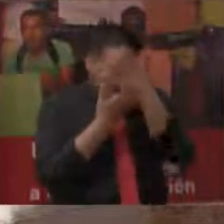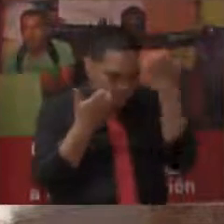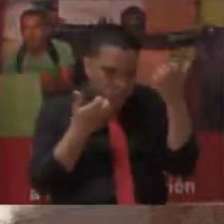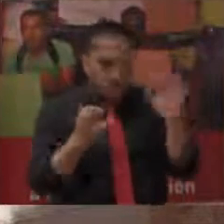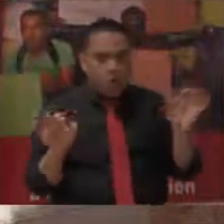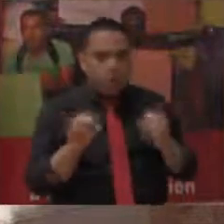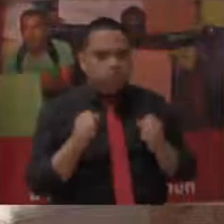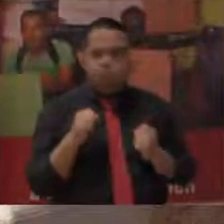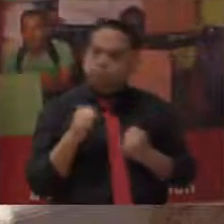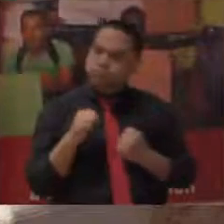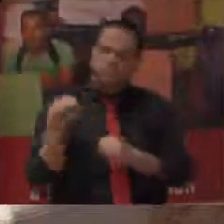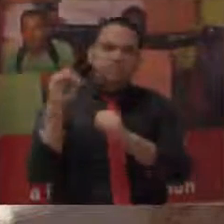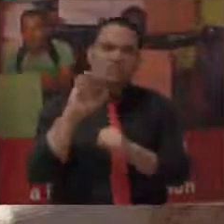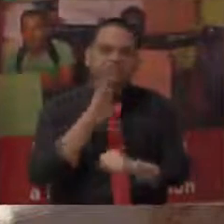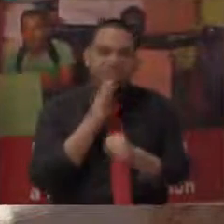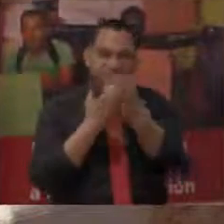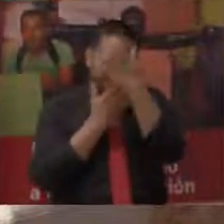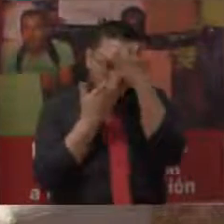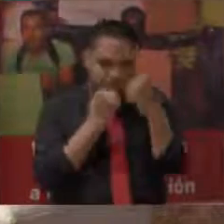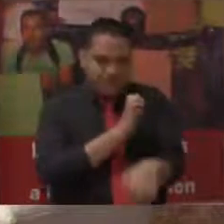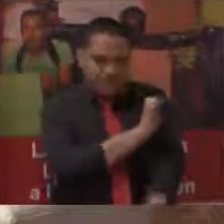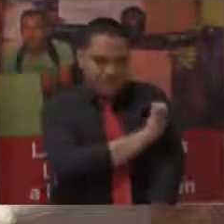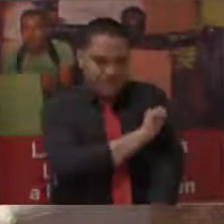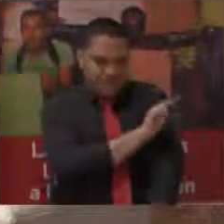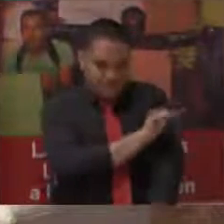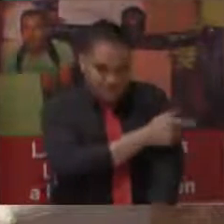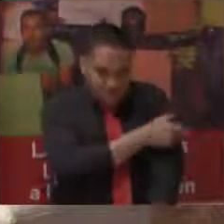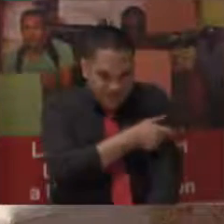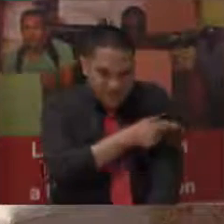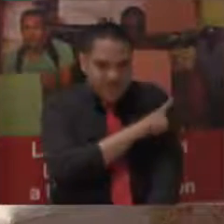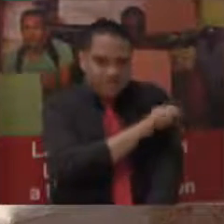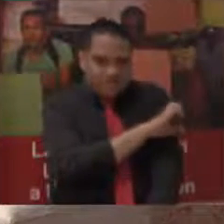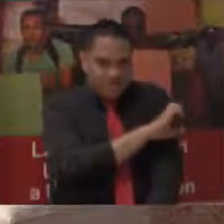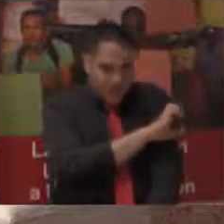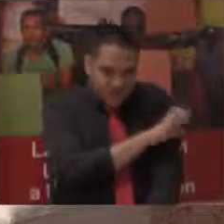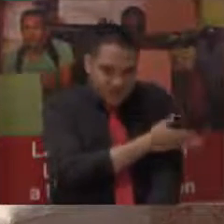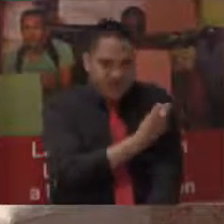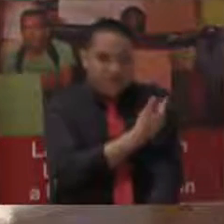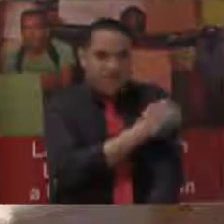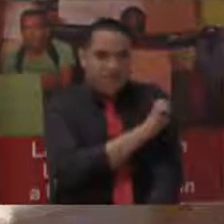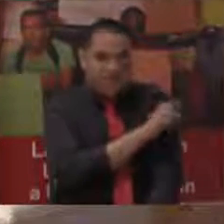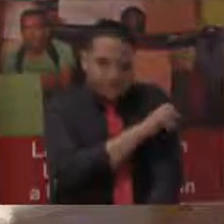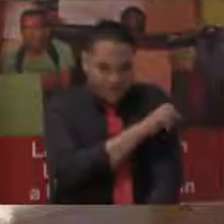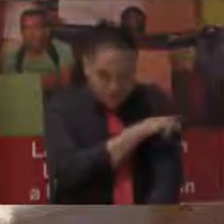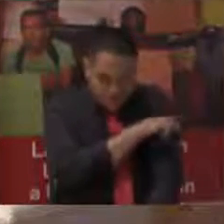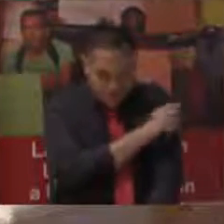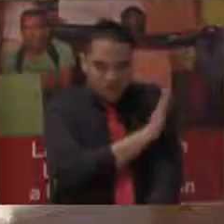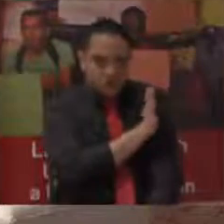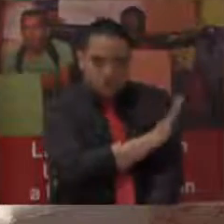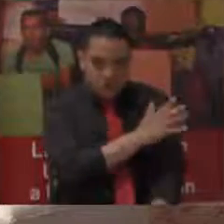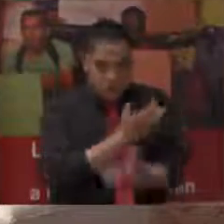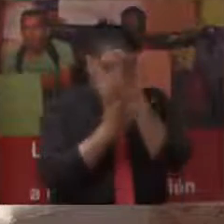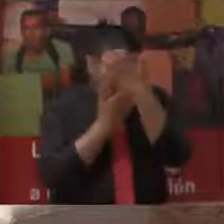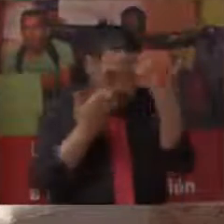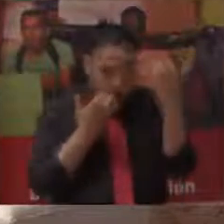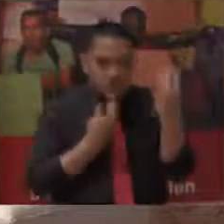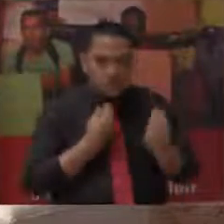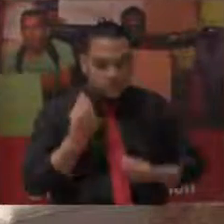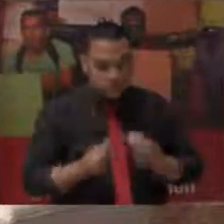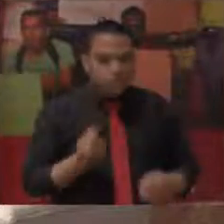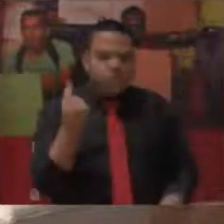tratándose de grupos guerrilleros, FARC, ELN, RG, RP y otras disidencias guerrilleras, son los delitos que se consideran como